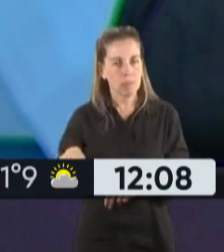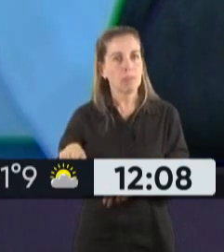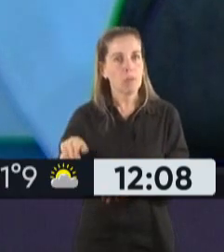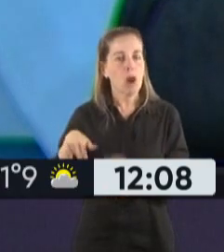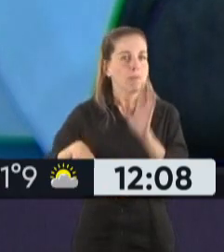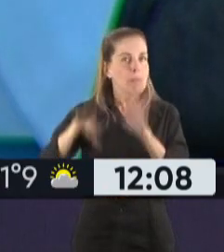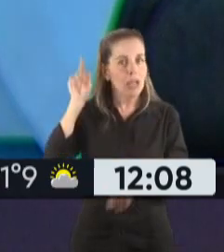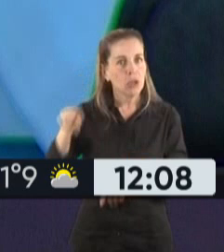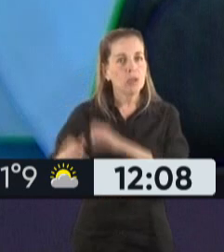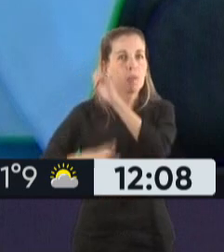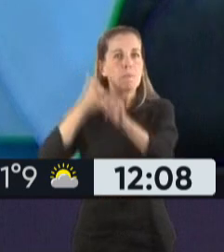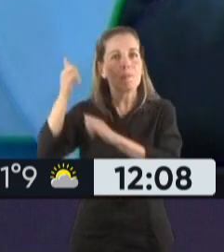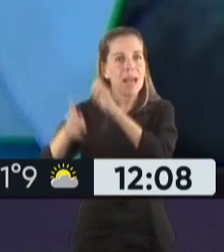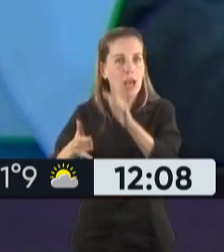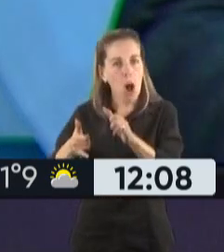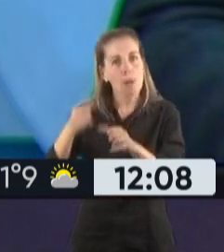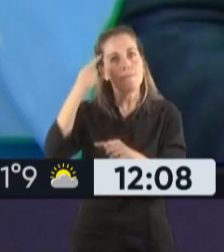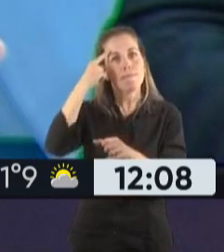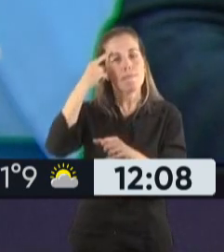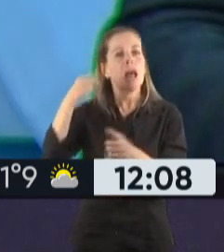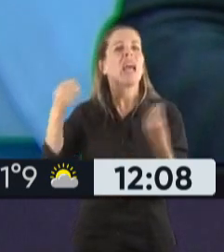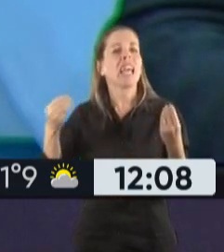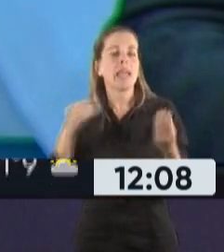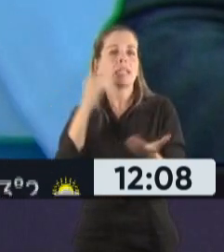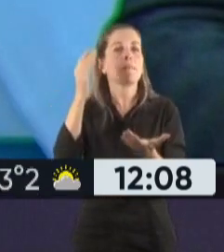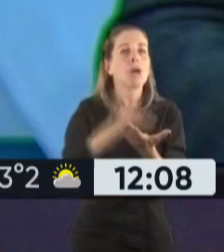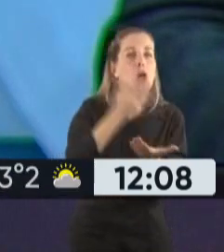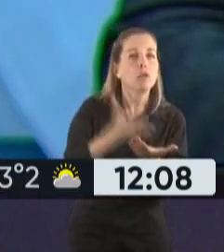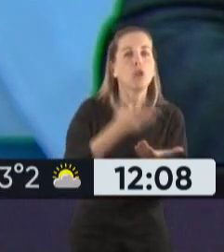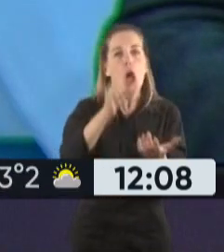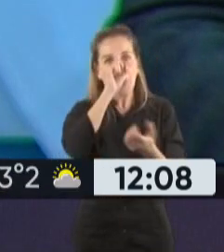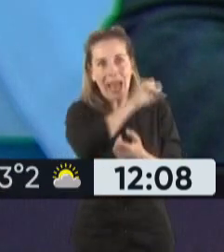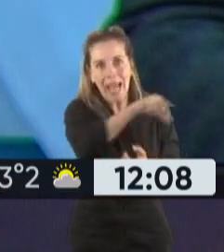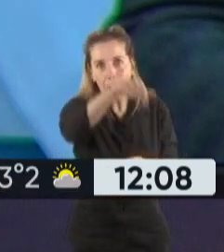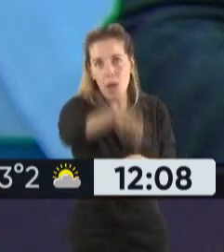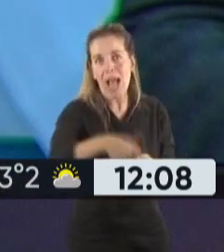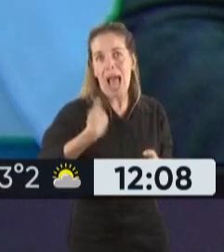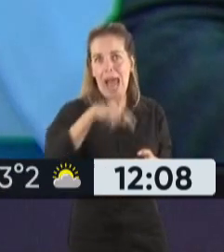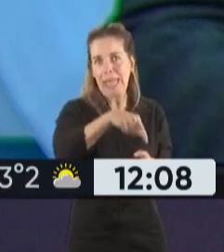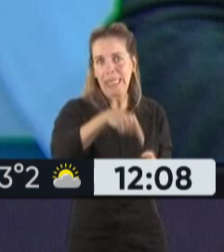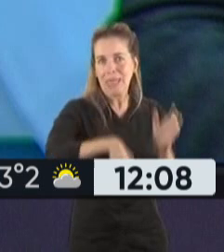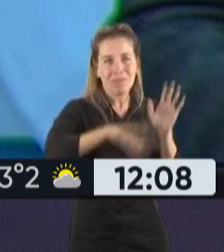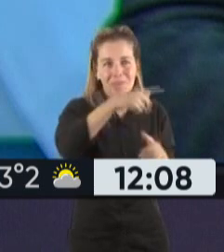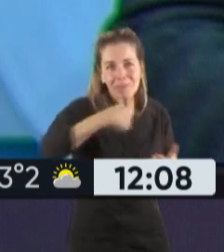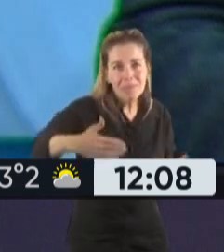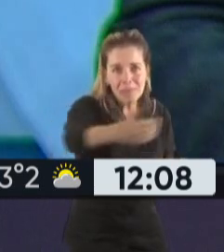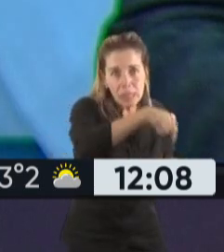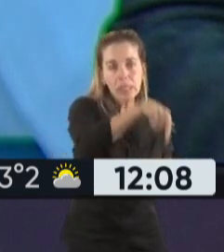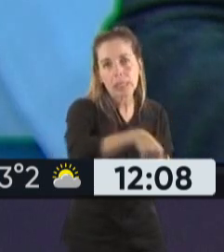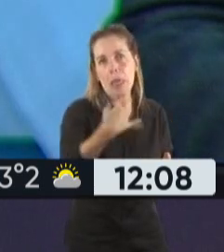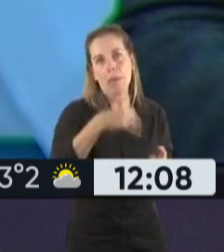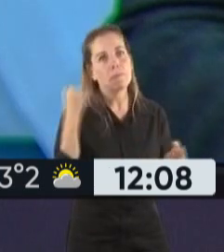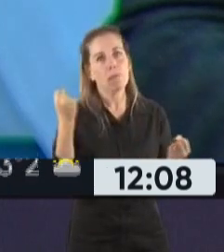de la proyección de la producción agropecuaria en Argentina nos obliga a tener en cuenta todo lo que se ha